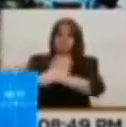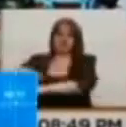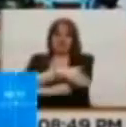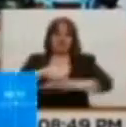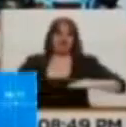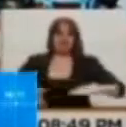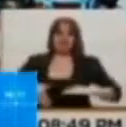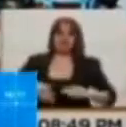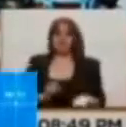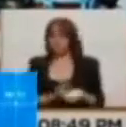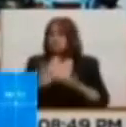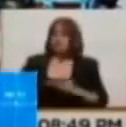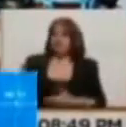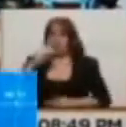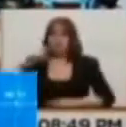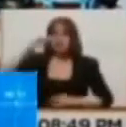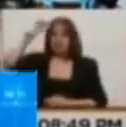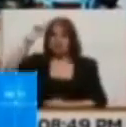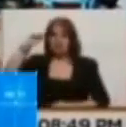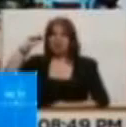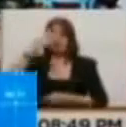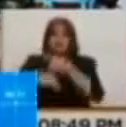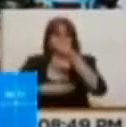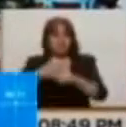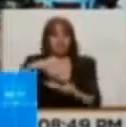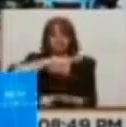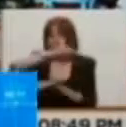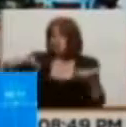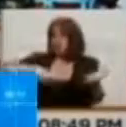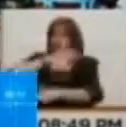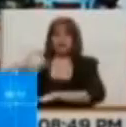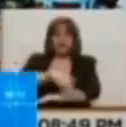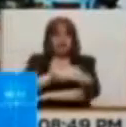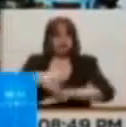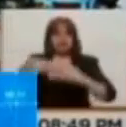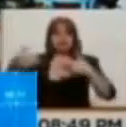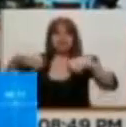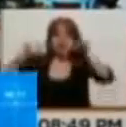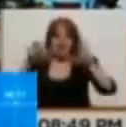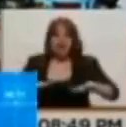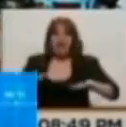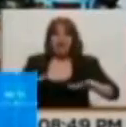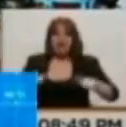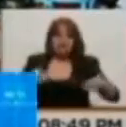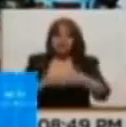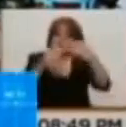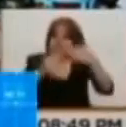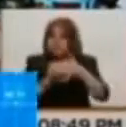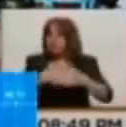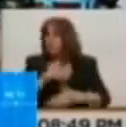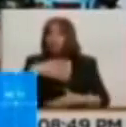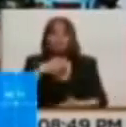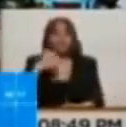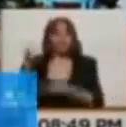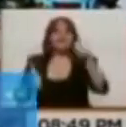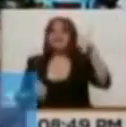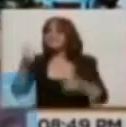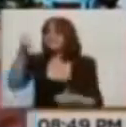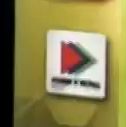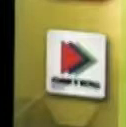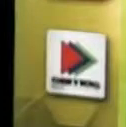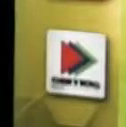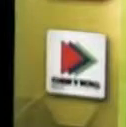régimen, que haya ocasionado violencia en la calle, tranca, no puede ser candidato a ningún cargo de elección